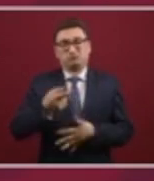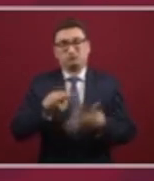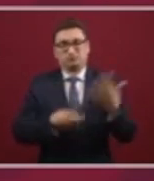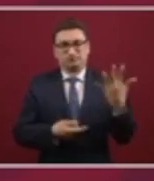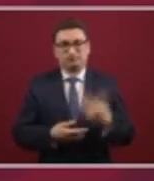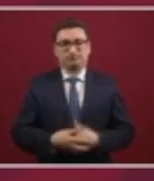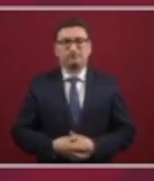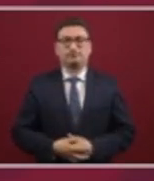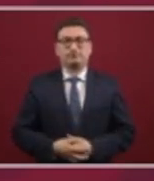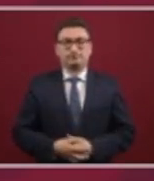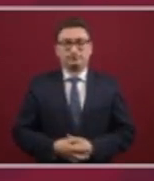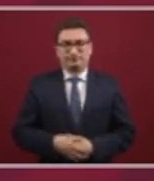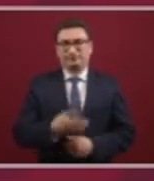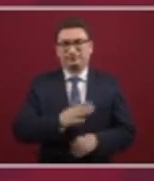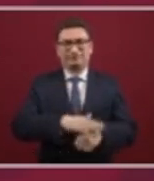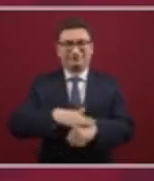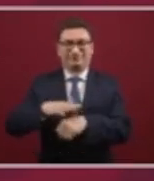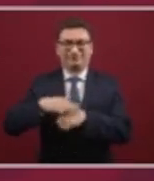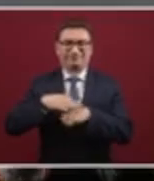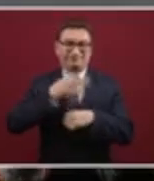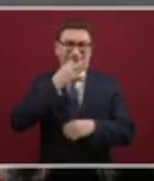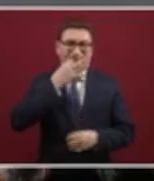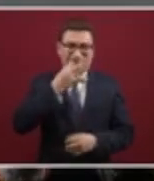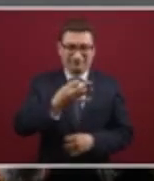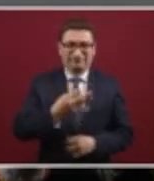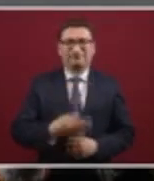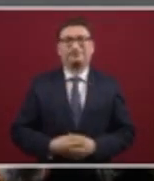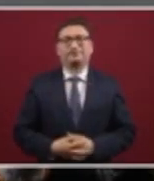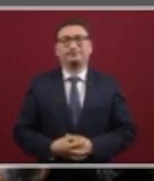Les informo que